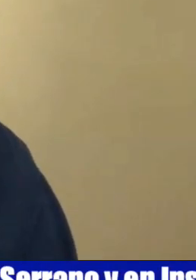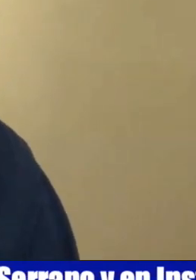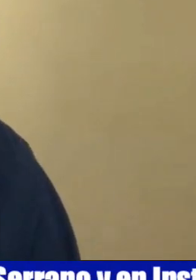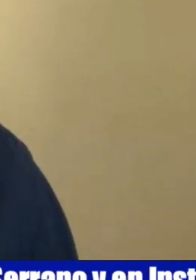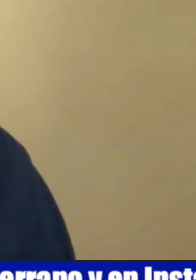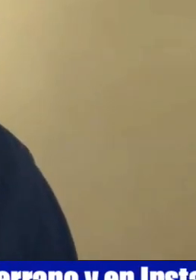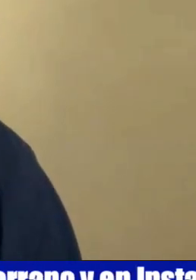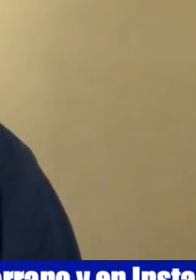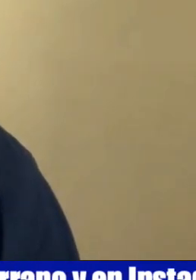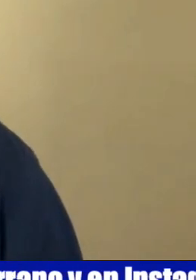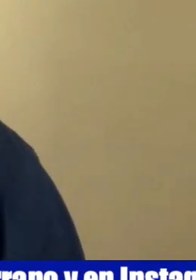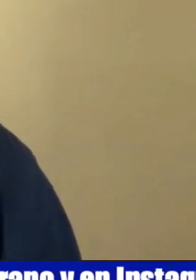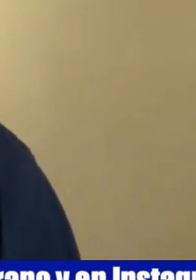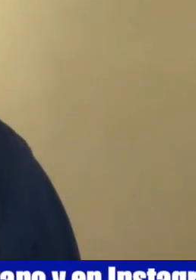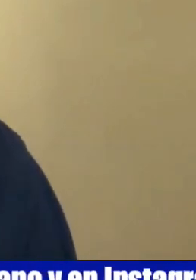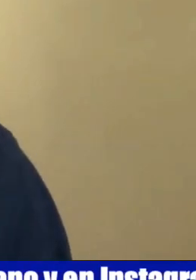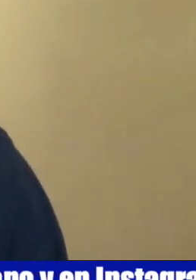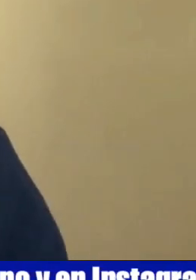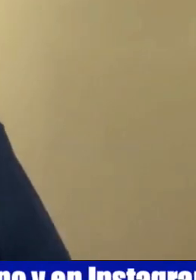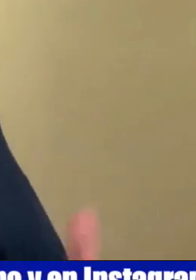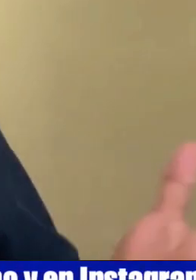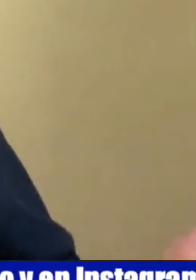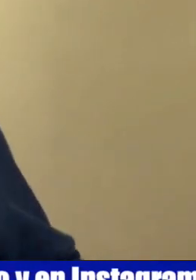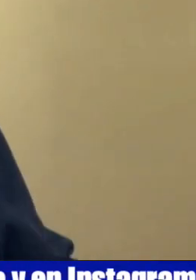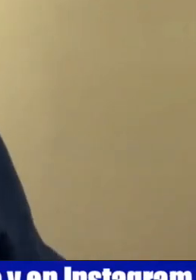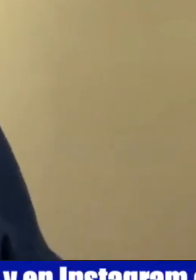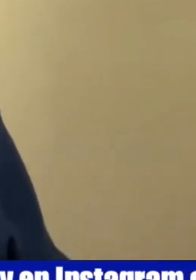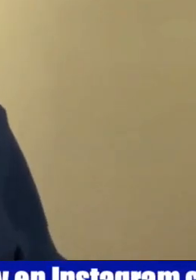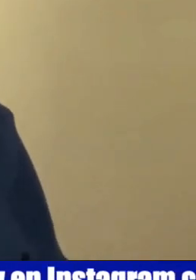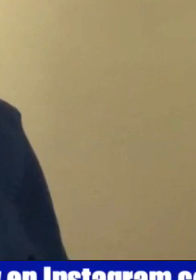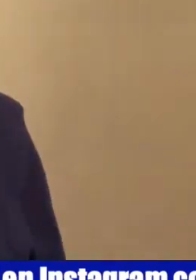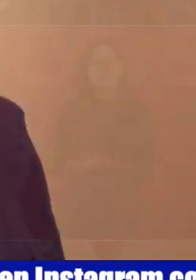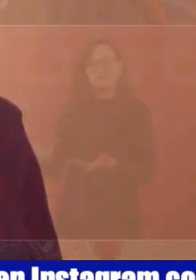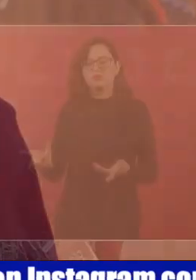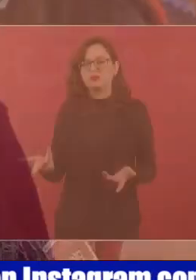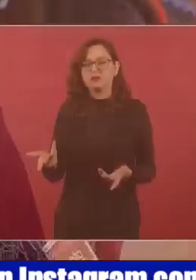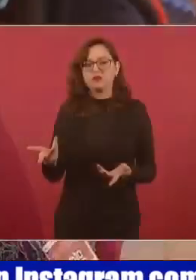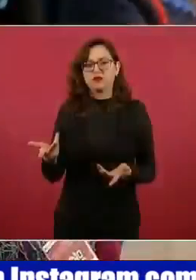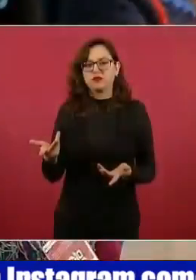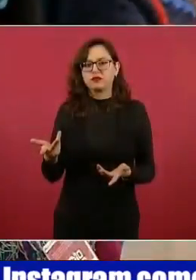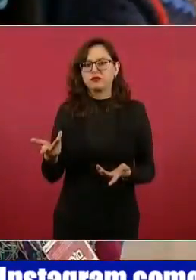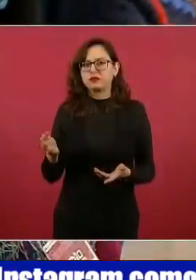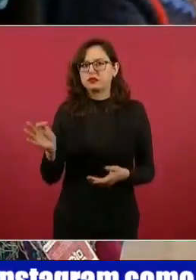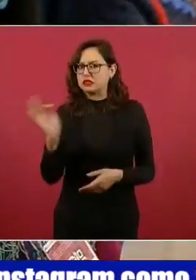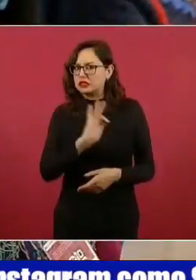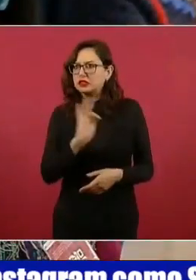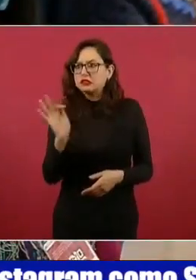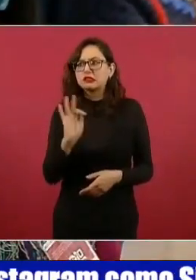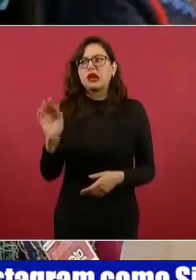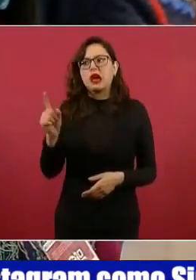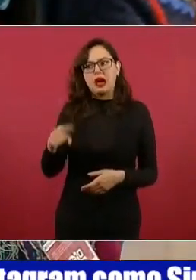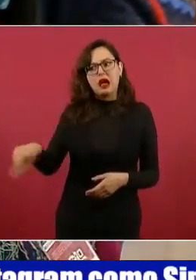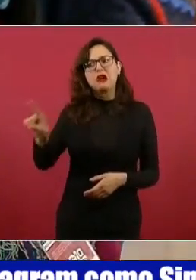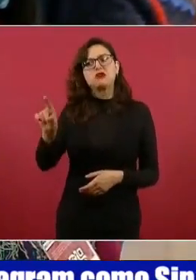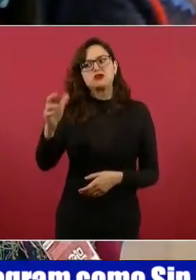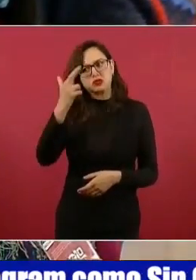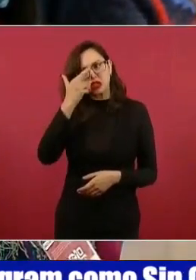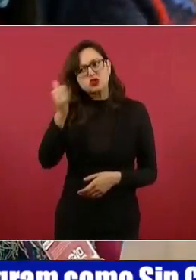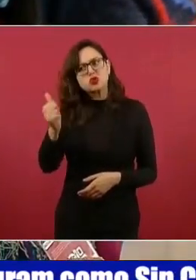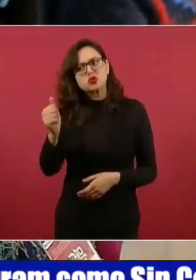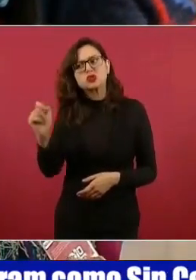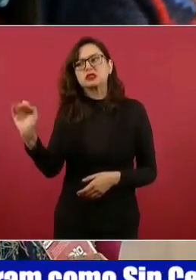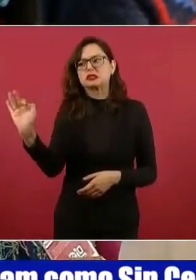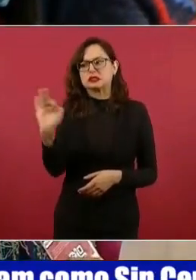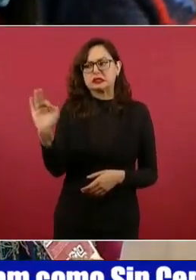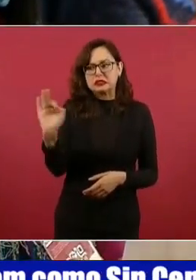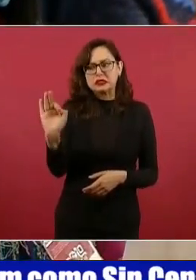en defender a esos medios tradicionales que me sorprende de John Holman, el corresponsal de Al Jazeera,